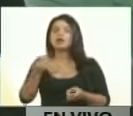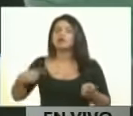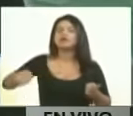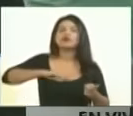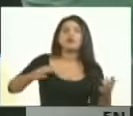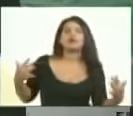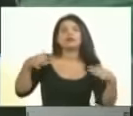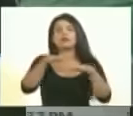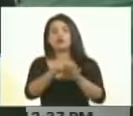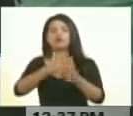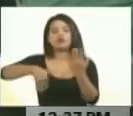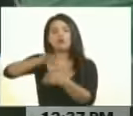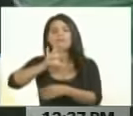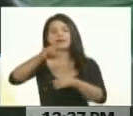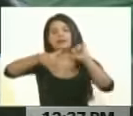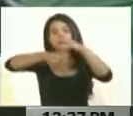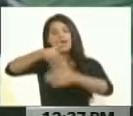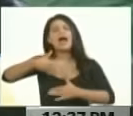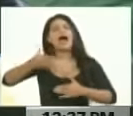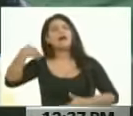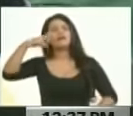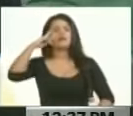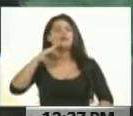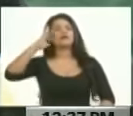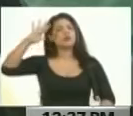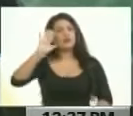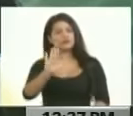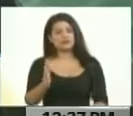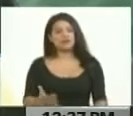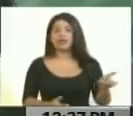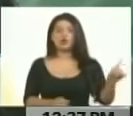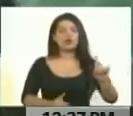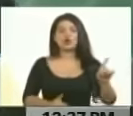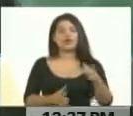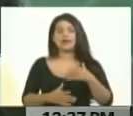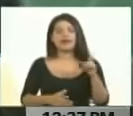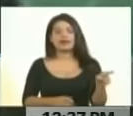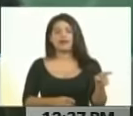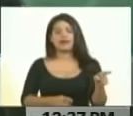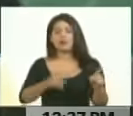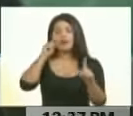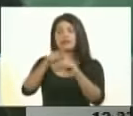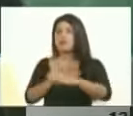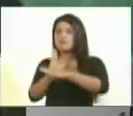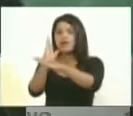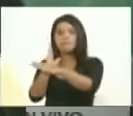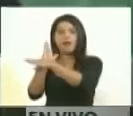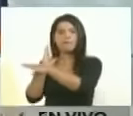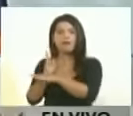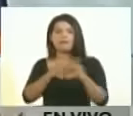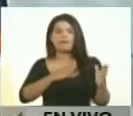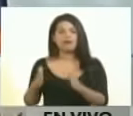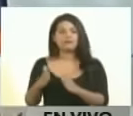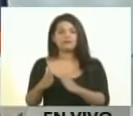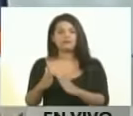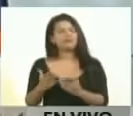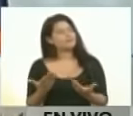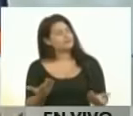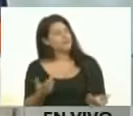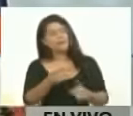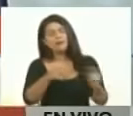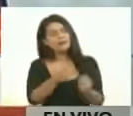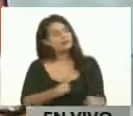soñó nuestro libertador Simón Bolívar. Eso es lo que pretenden para Venezuela. Y no lo van a